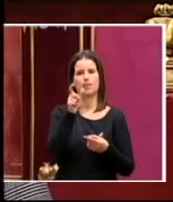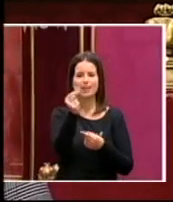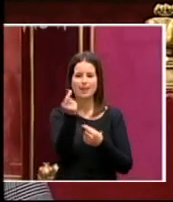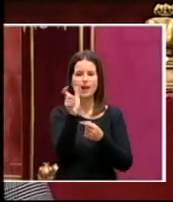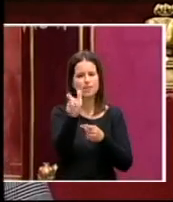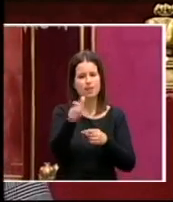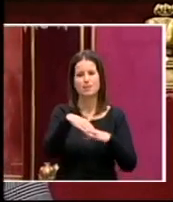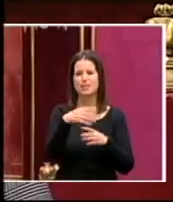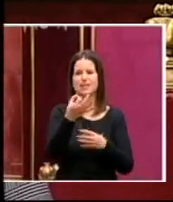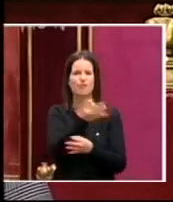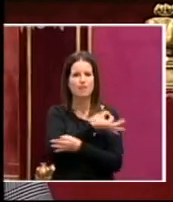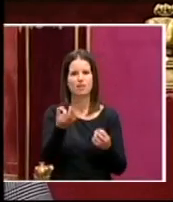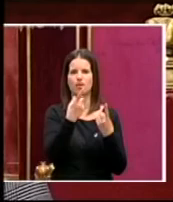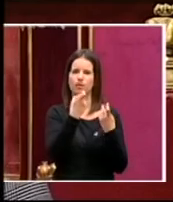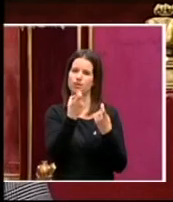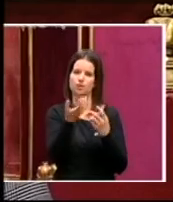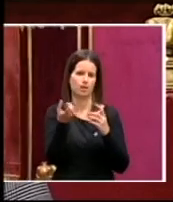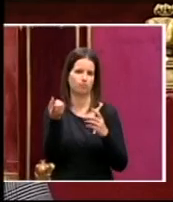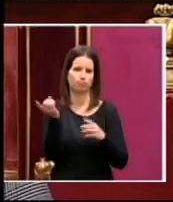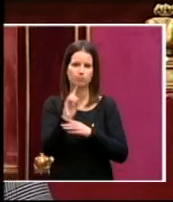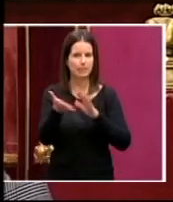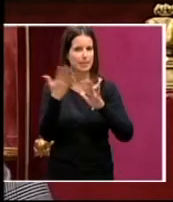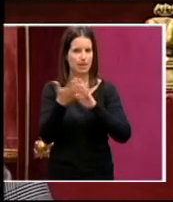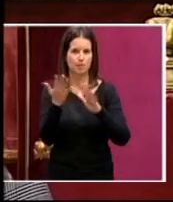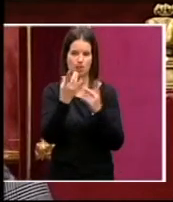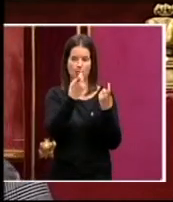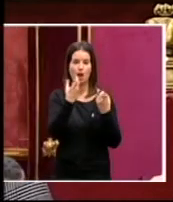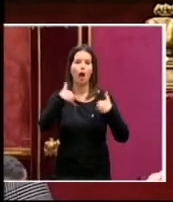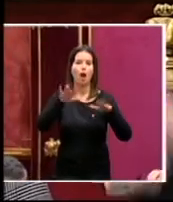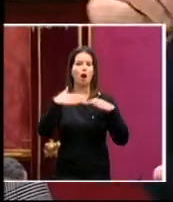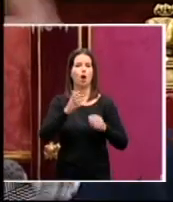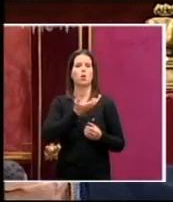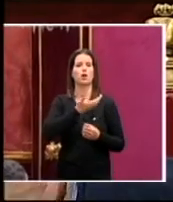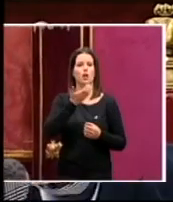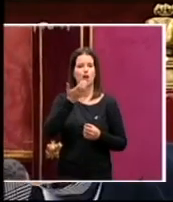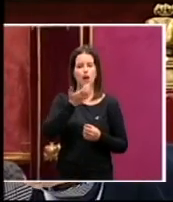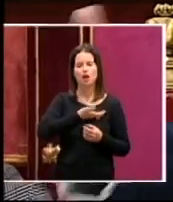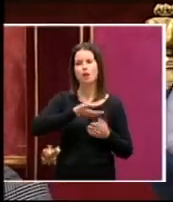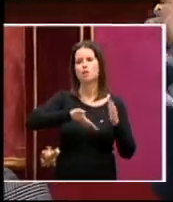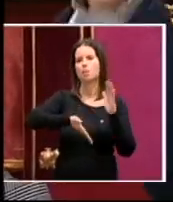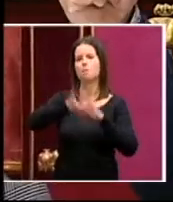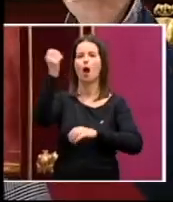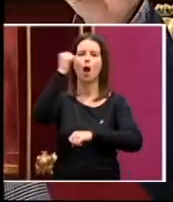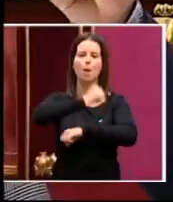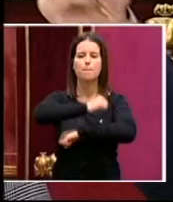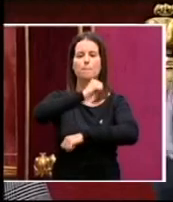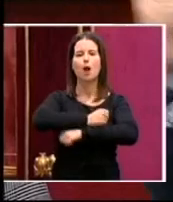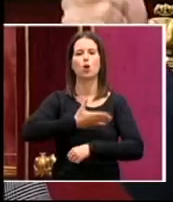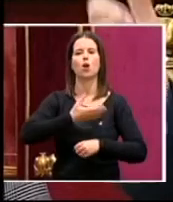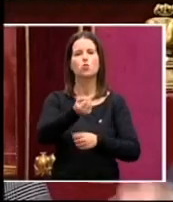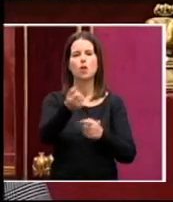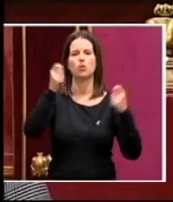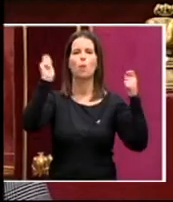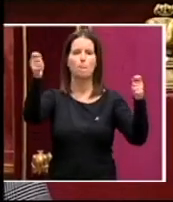eficiencia necesaria y con la rapidez necesaria. Porque aunque el alcalde saliese al balcón del ayuntamiento con una pancarta diciendo